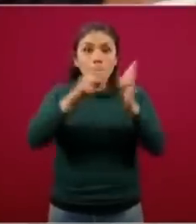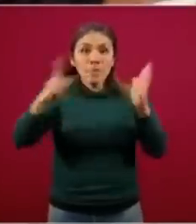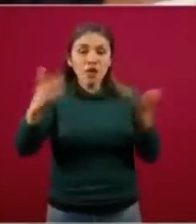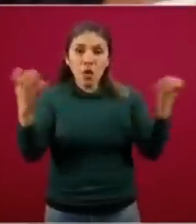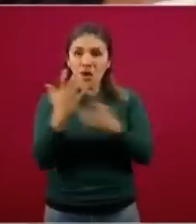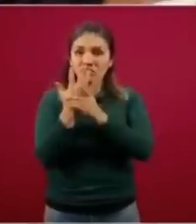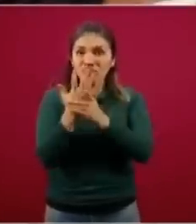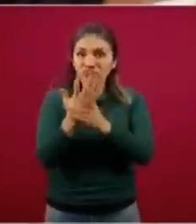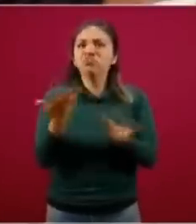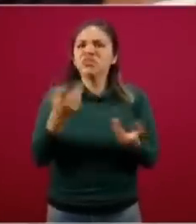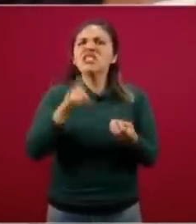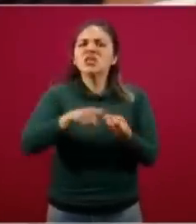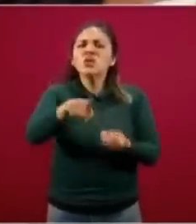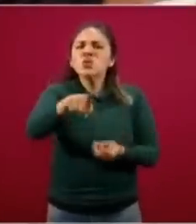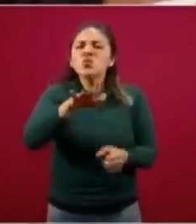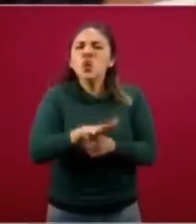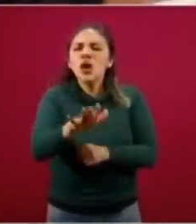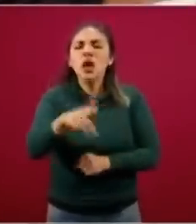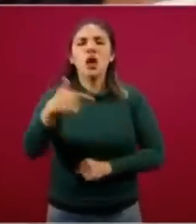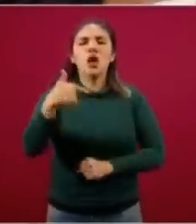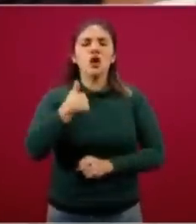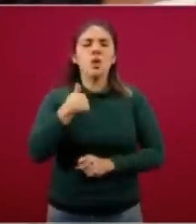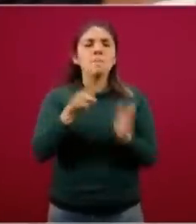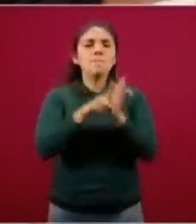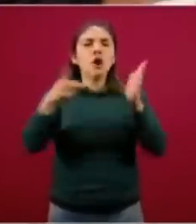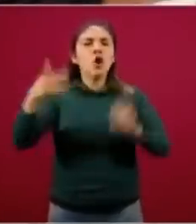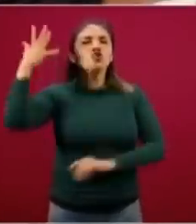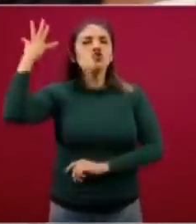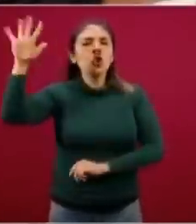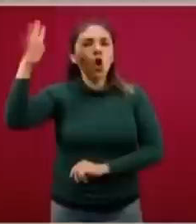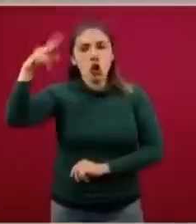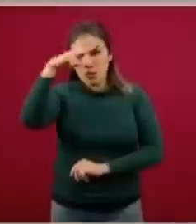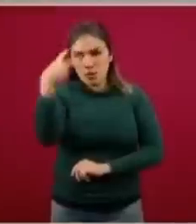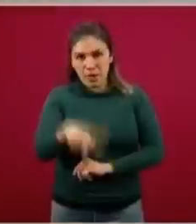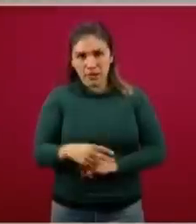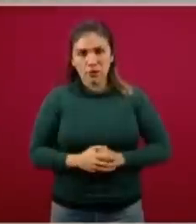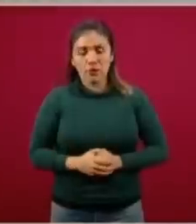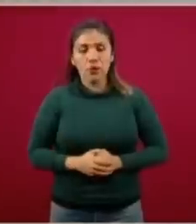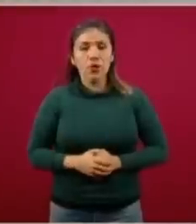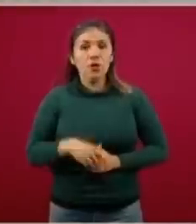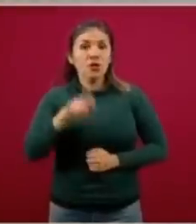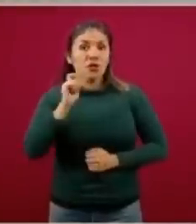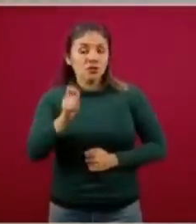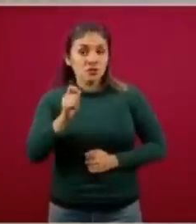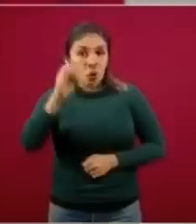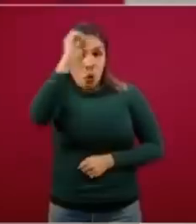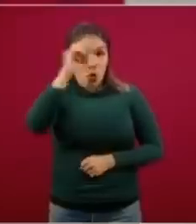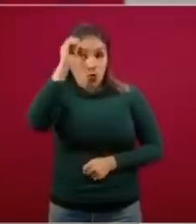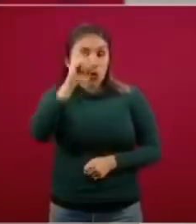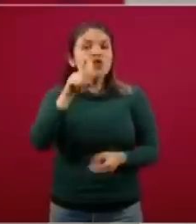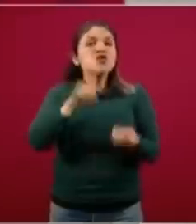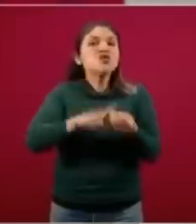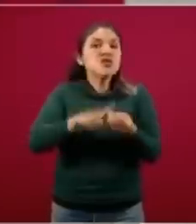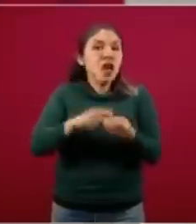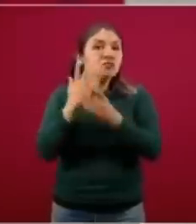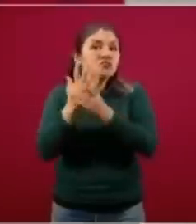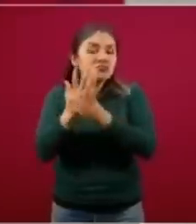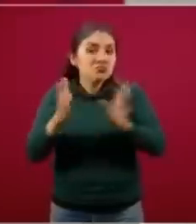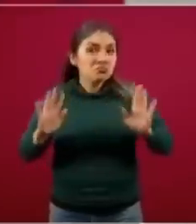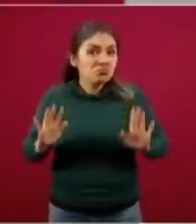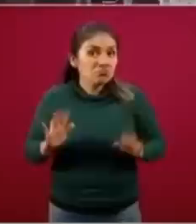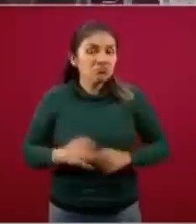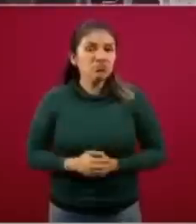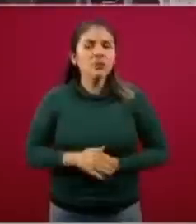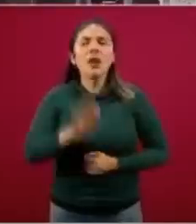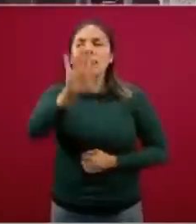periódico superior desde que me dio me dijo el sol de méxico en opinión de estos secretarios pero también los mongoles